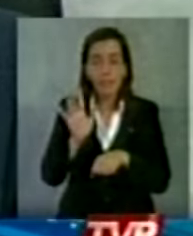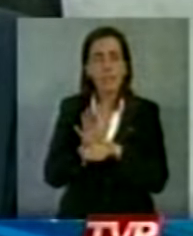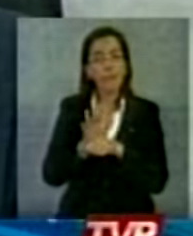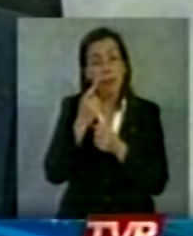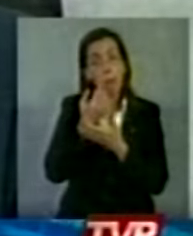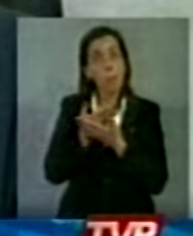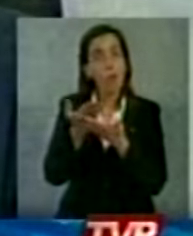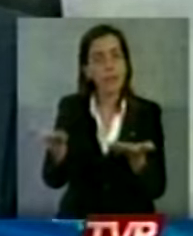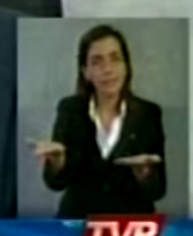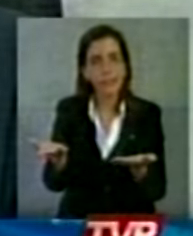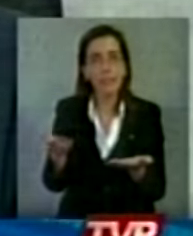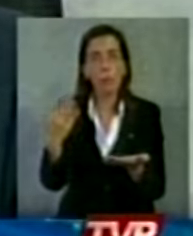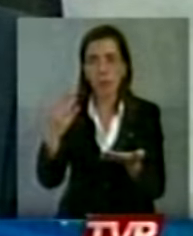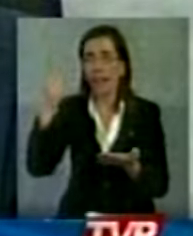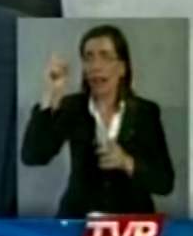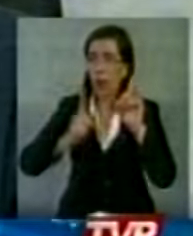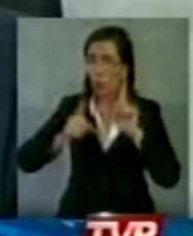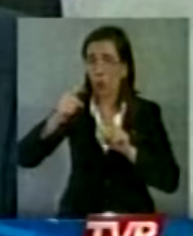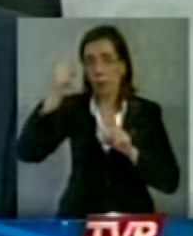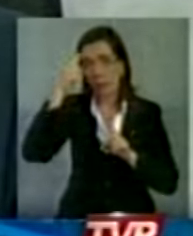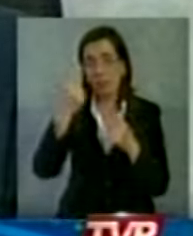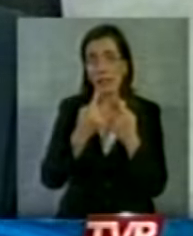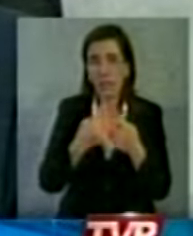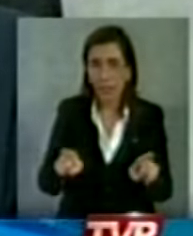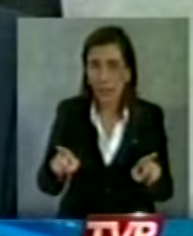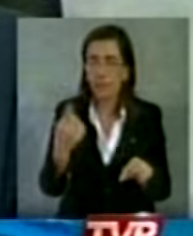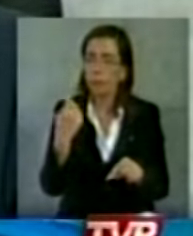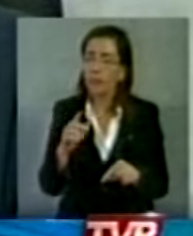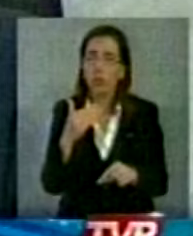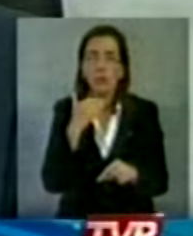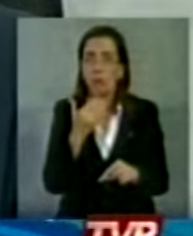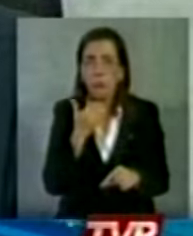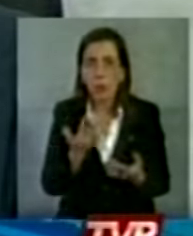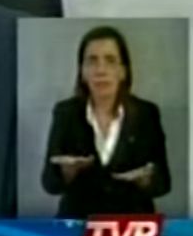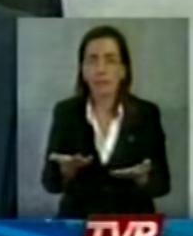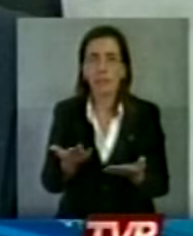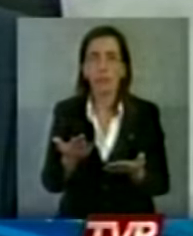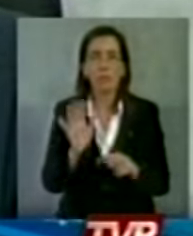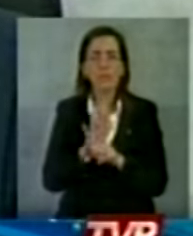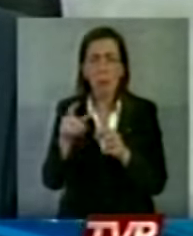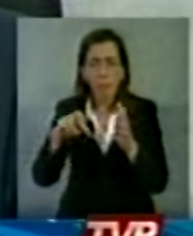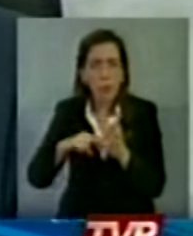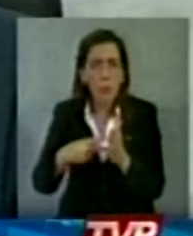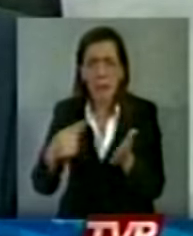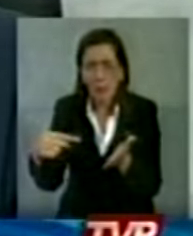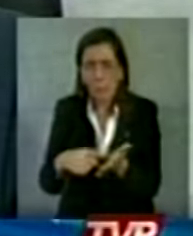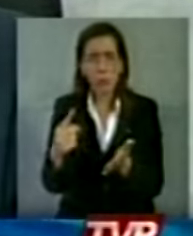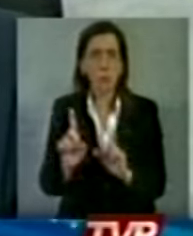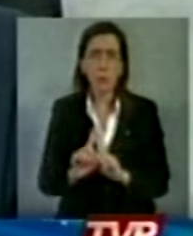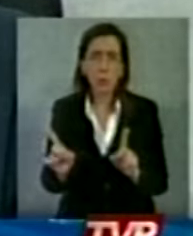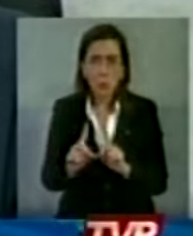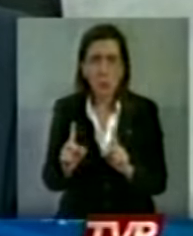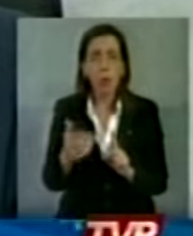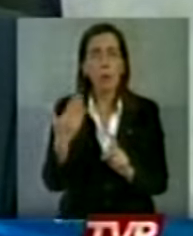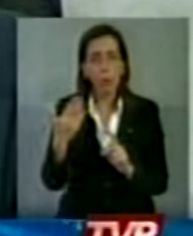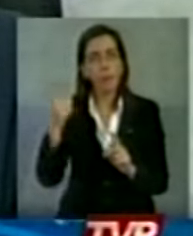señal de que las diferencias partidarias no tienen que ser un obstáculo para el Tucumán